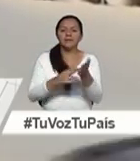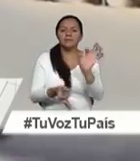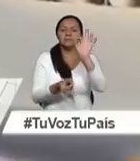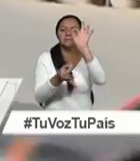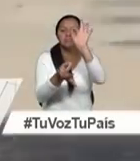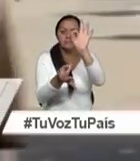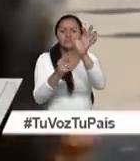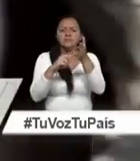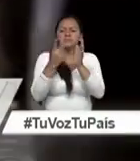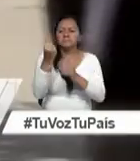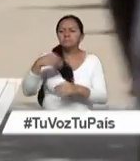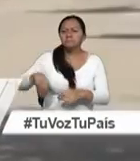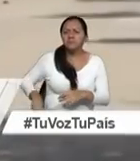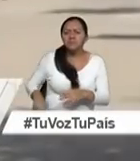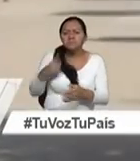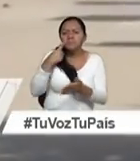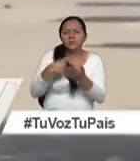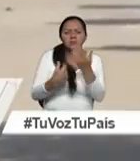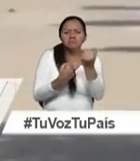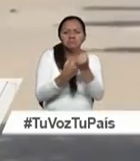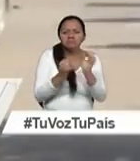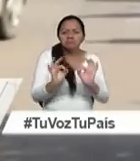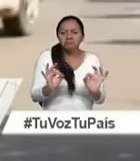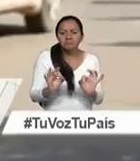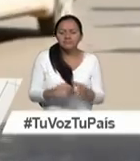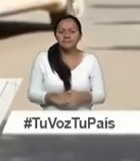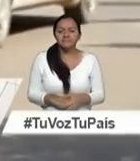llenar bolsillos de contratistas sin apoyo a la gente.